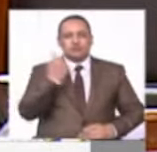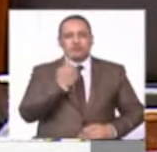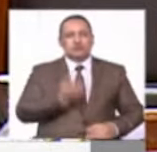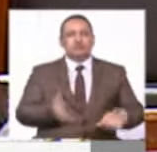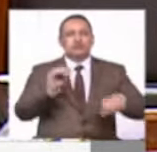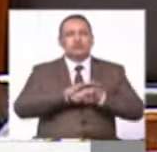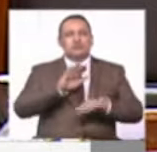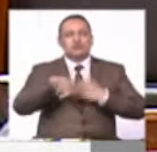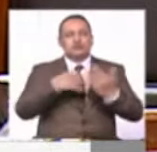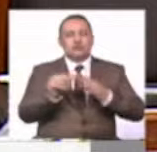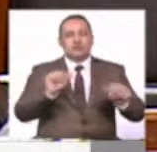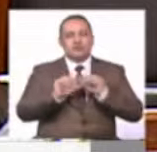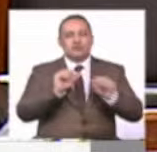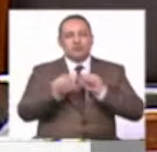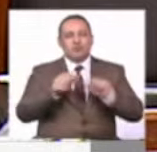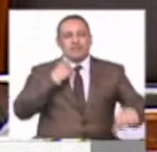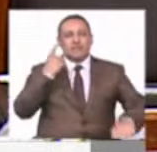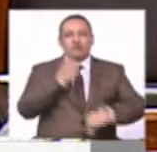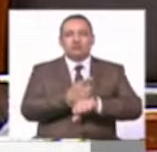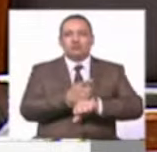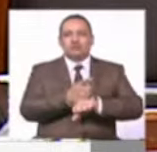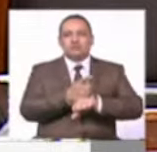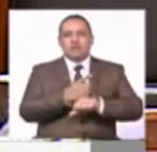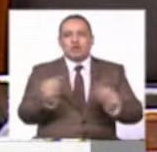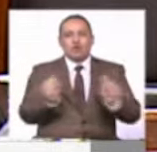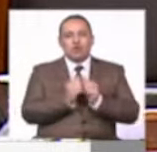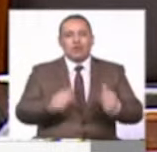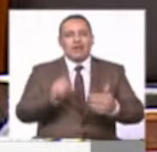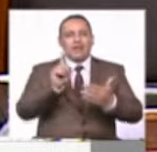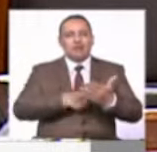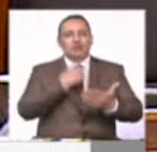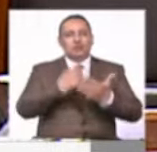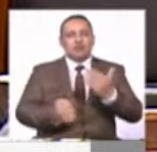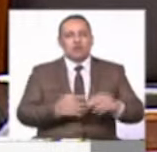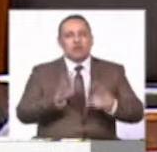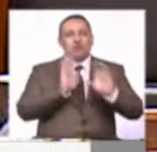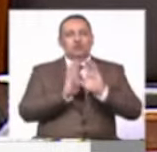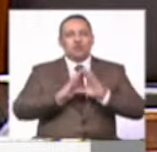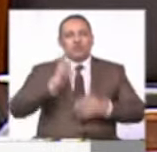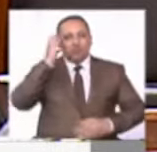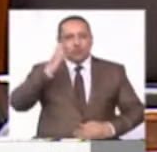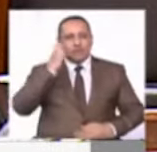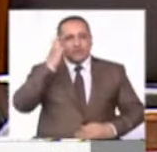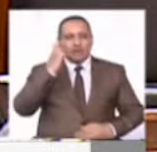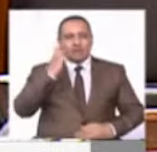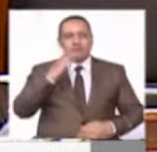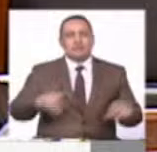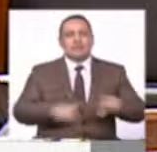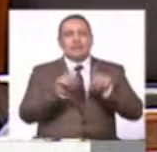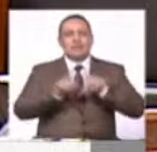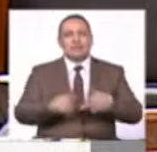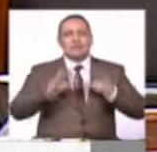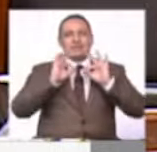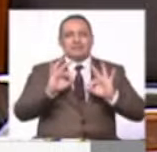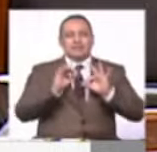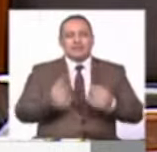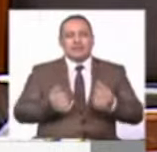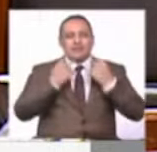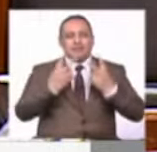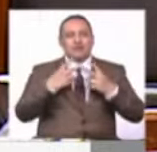sobre el extremo de la denuncia de la infracción a la Constitución específicamente